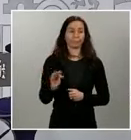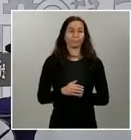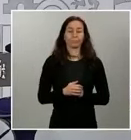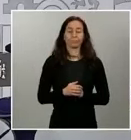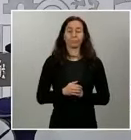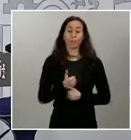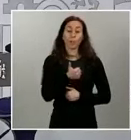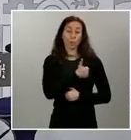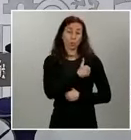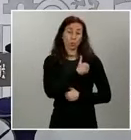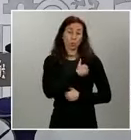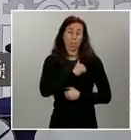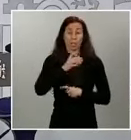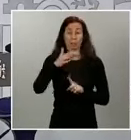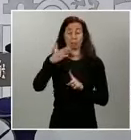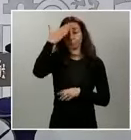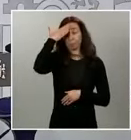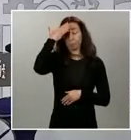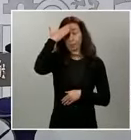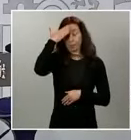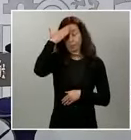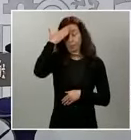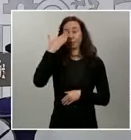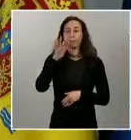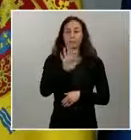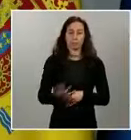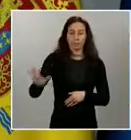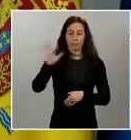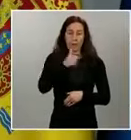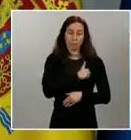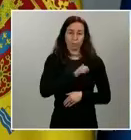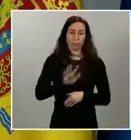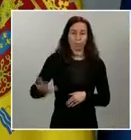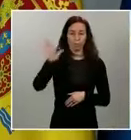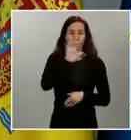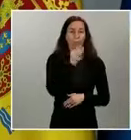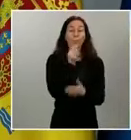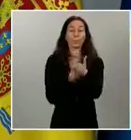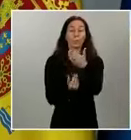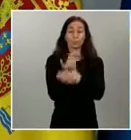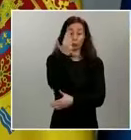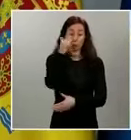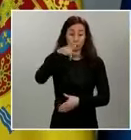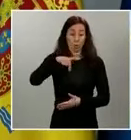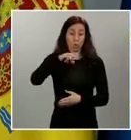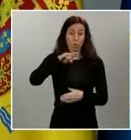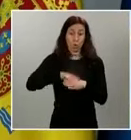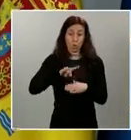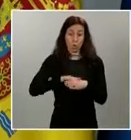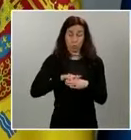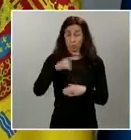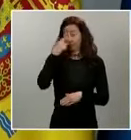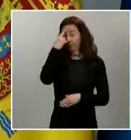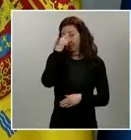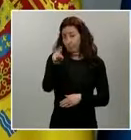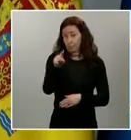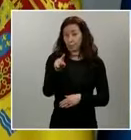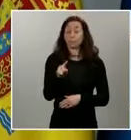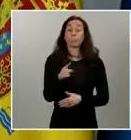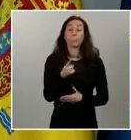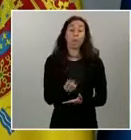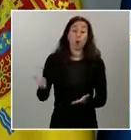Nacional. Muchas gracias. Buenos días. Hoy lunes, saben ustedes que se ha reiniciado la actividad